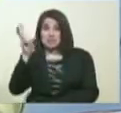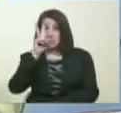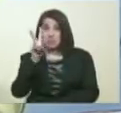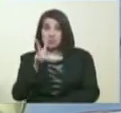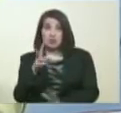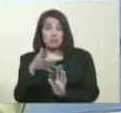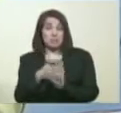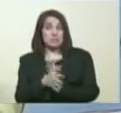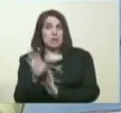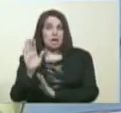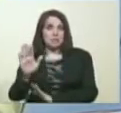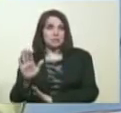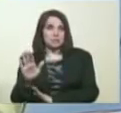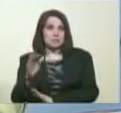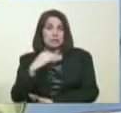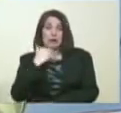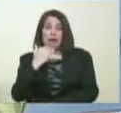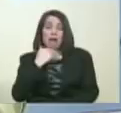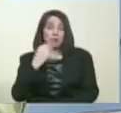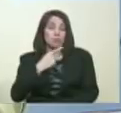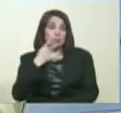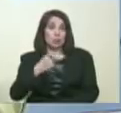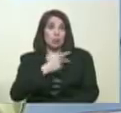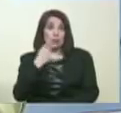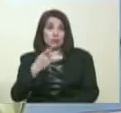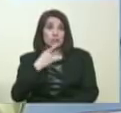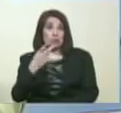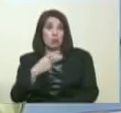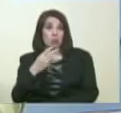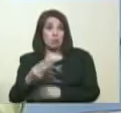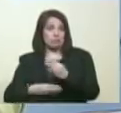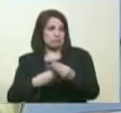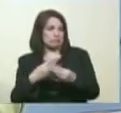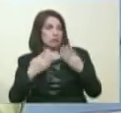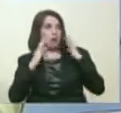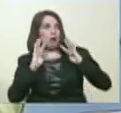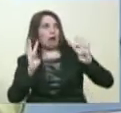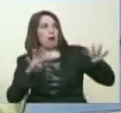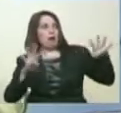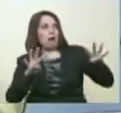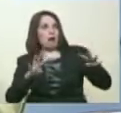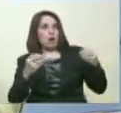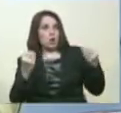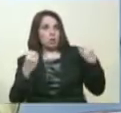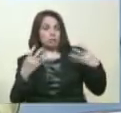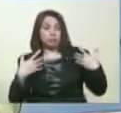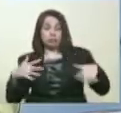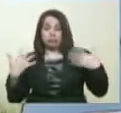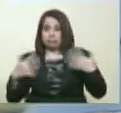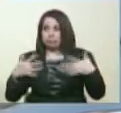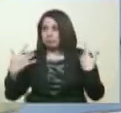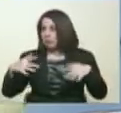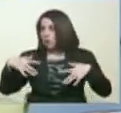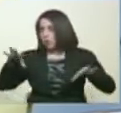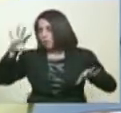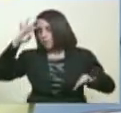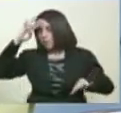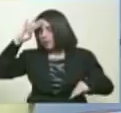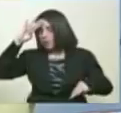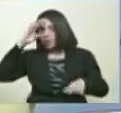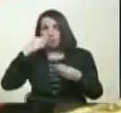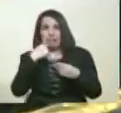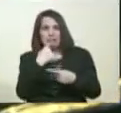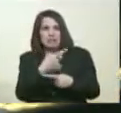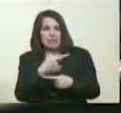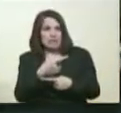sucediera así con algún político, lo que ha pasado, el escandalazo de Cristina Cifuentes, ni me imagino qué dirían de